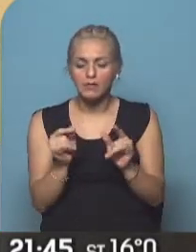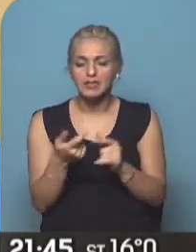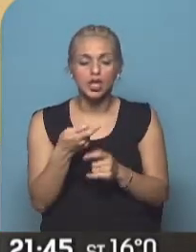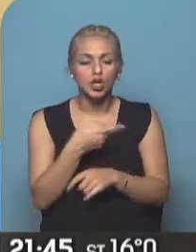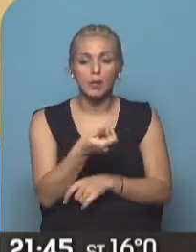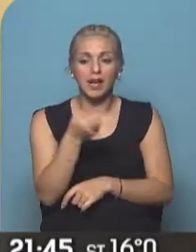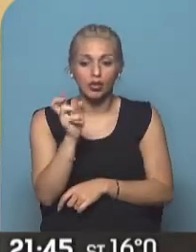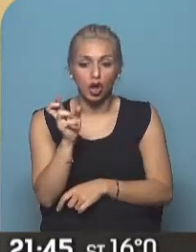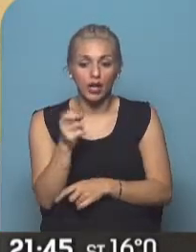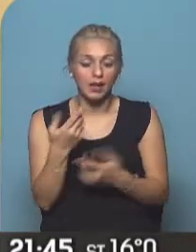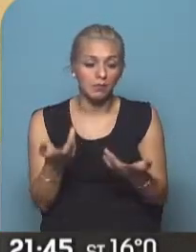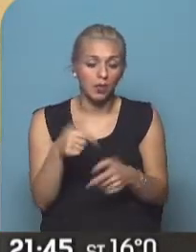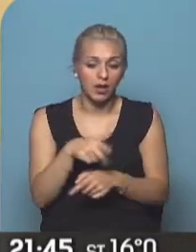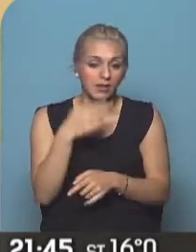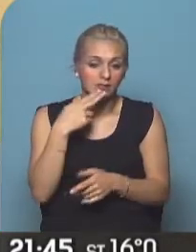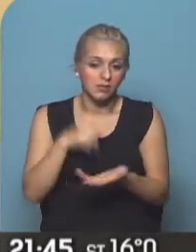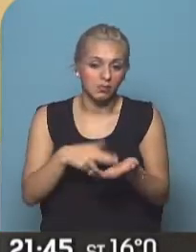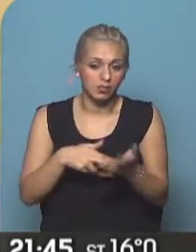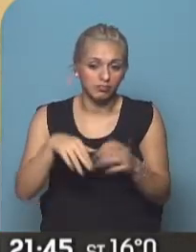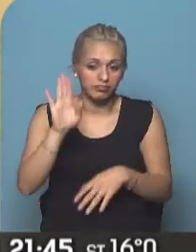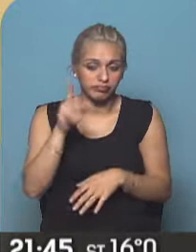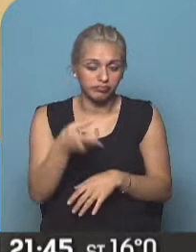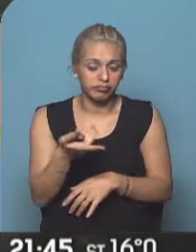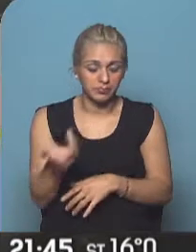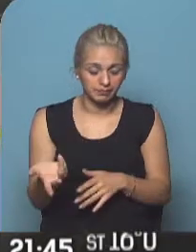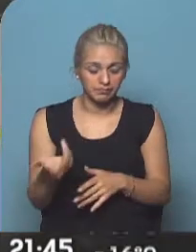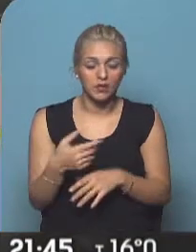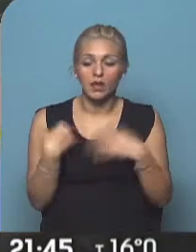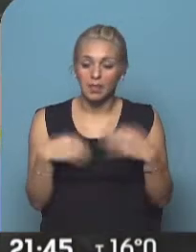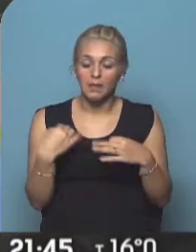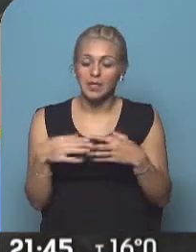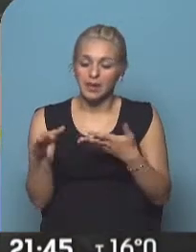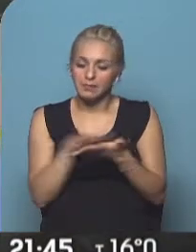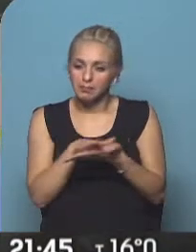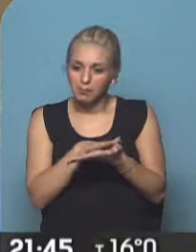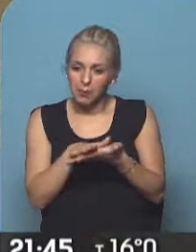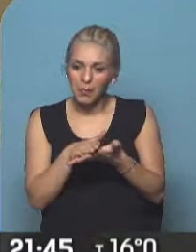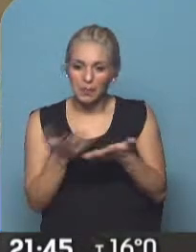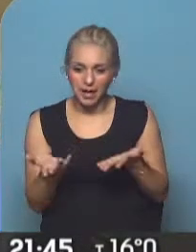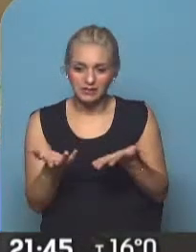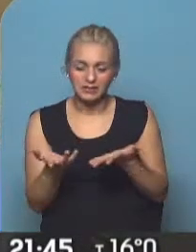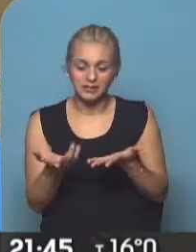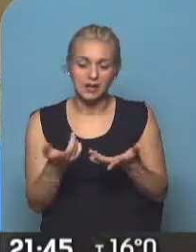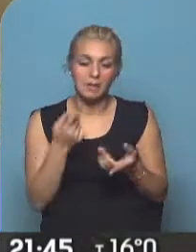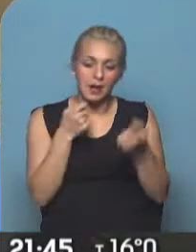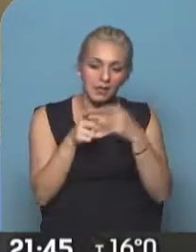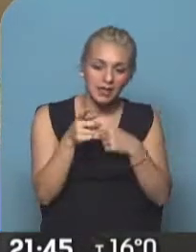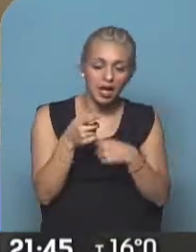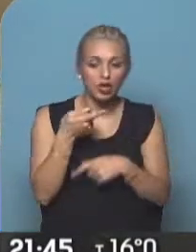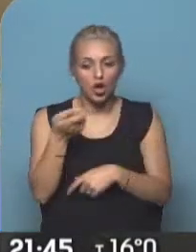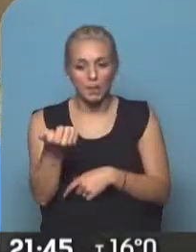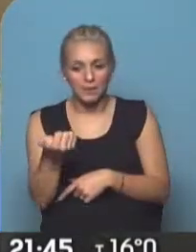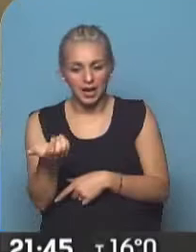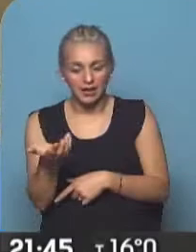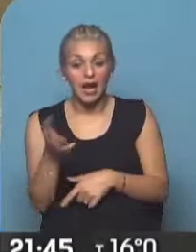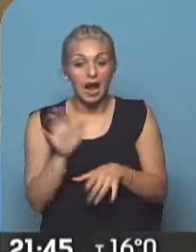y en un país con inflación había que fijar los precios en alguna moneda más o menos conocida para comprador y vendedor eso es